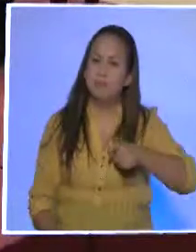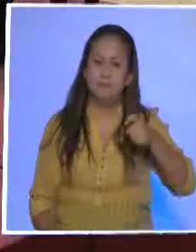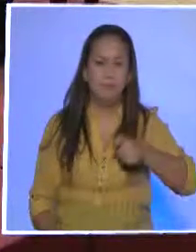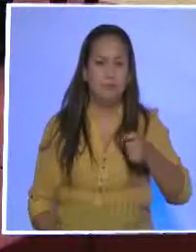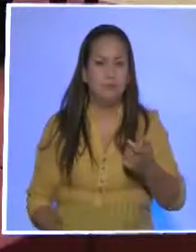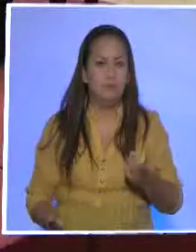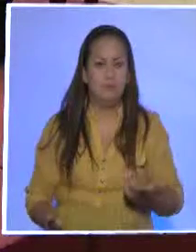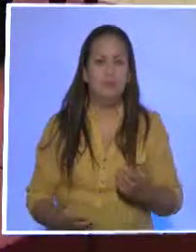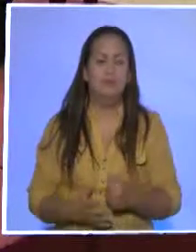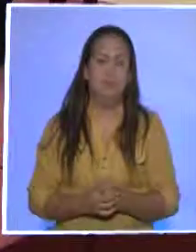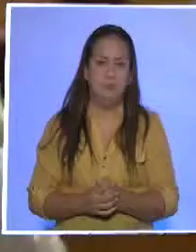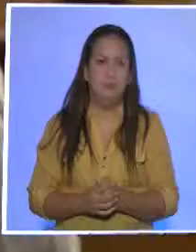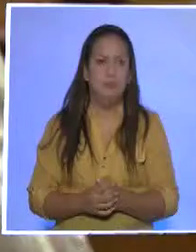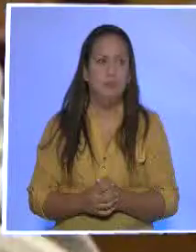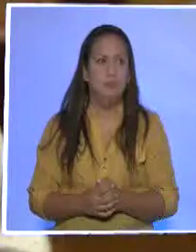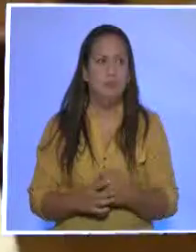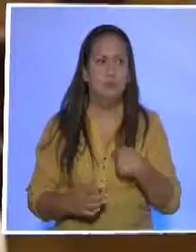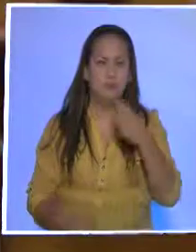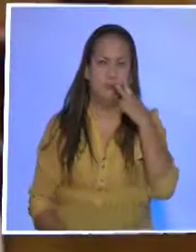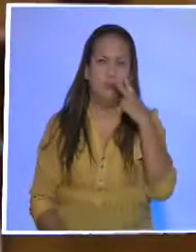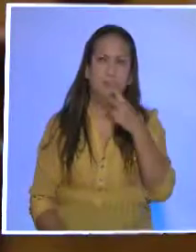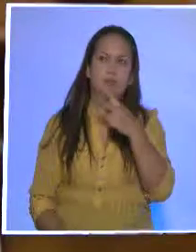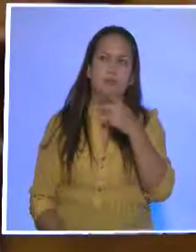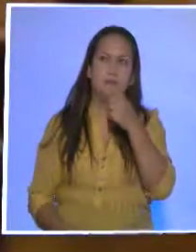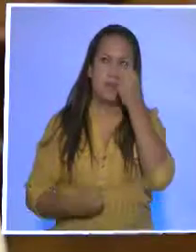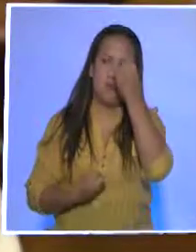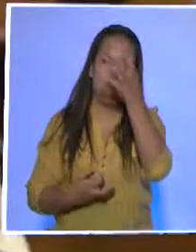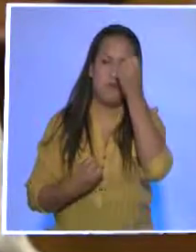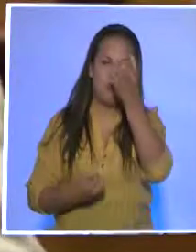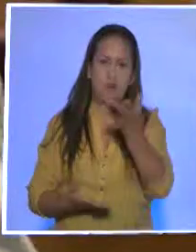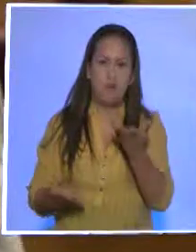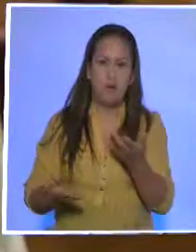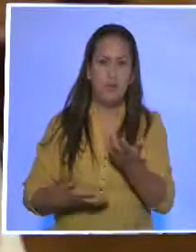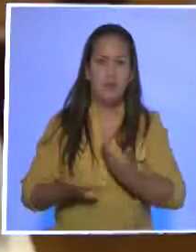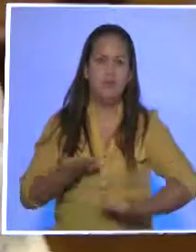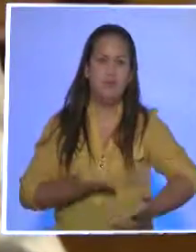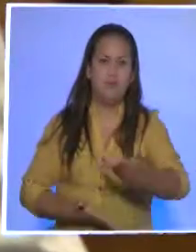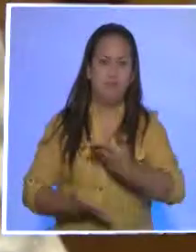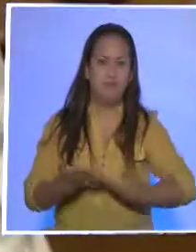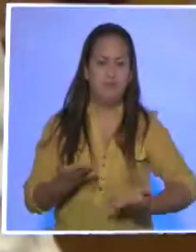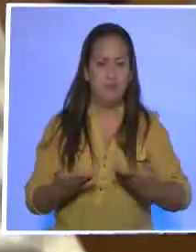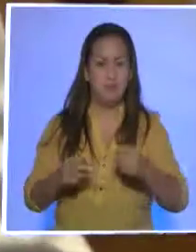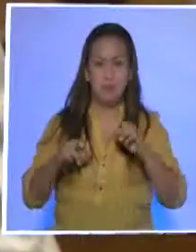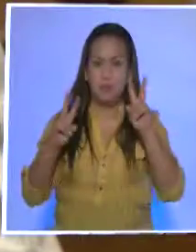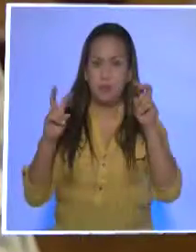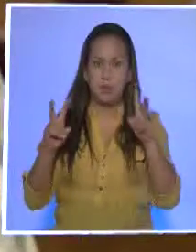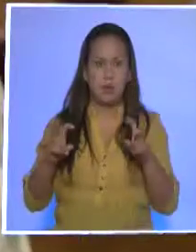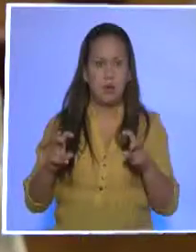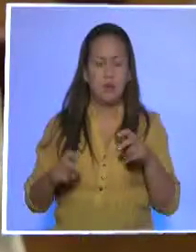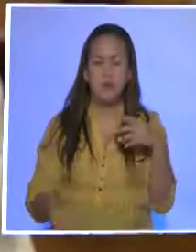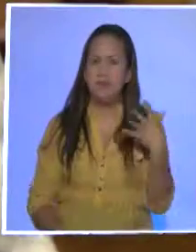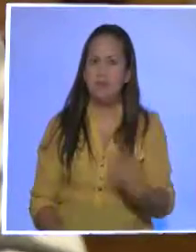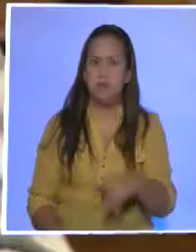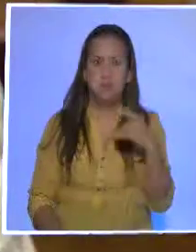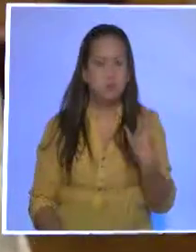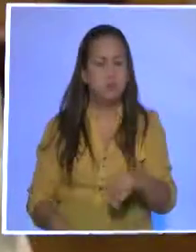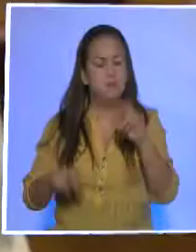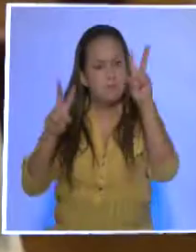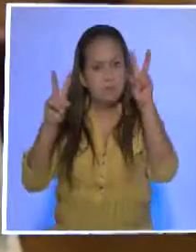este yo estaba viendo el informe que ustedes estaban compartiendo en las mesas y hay temas absolutamente